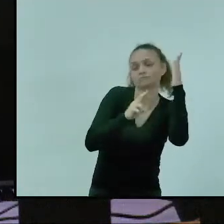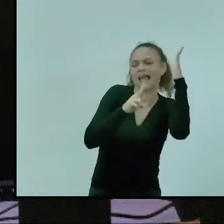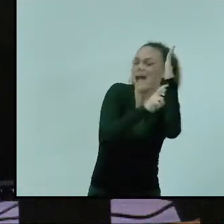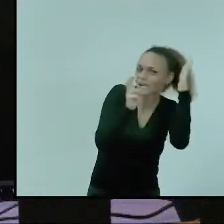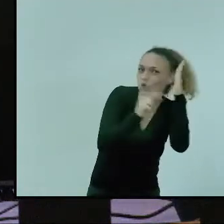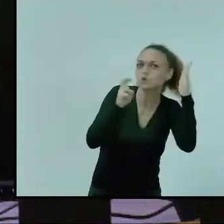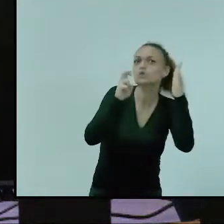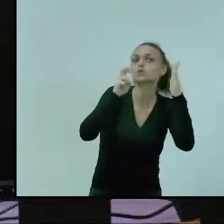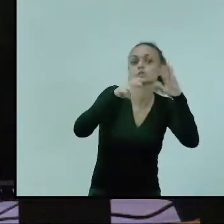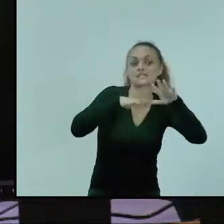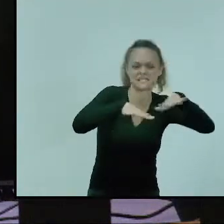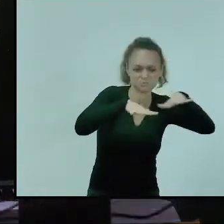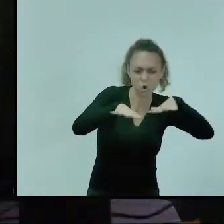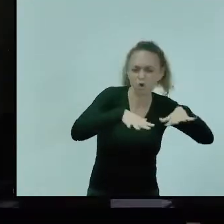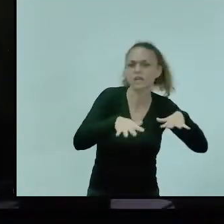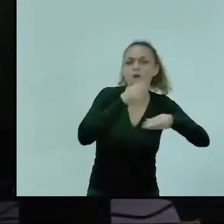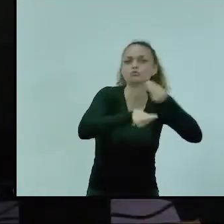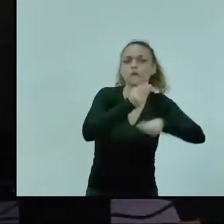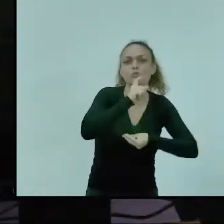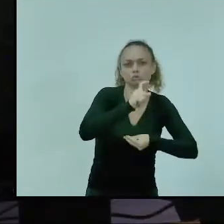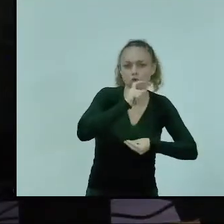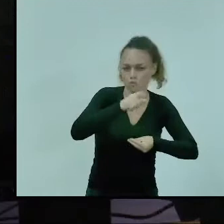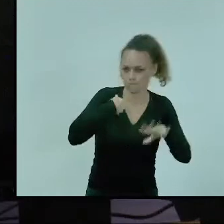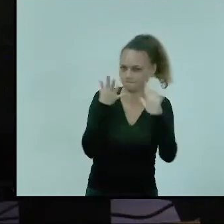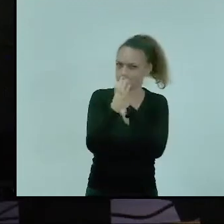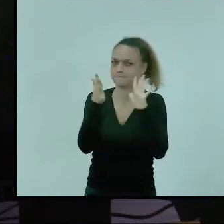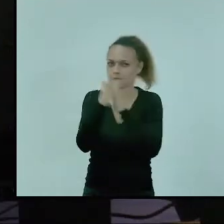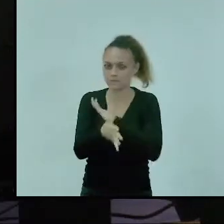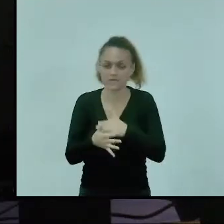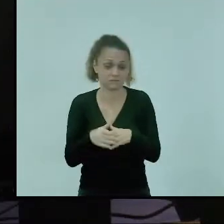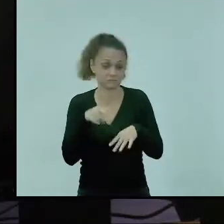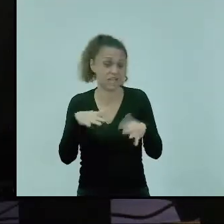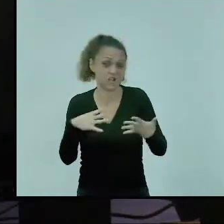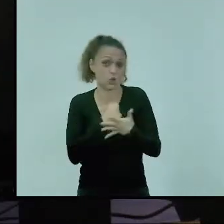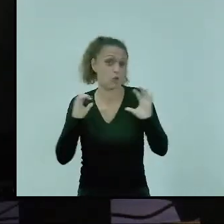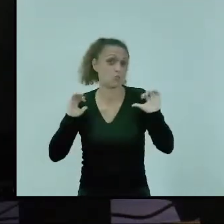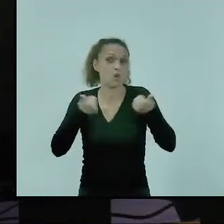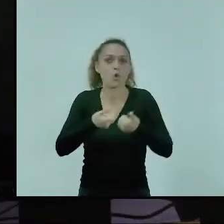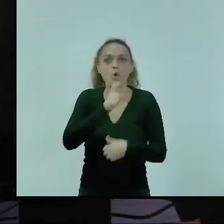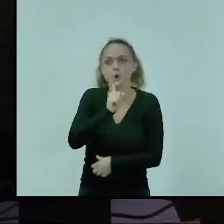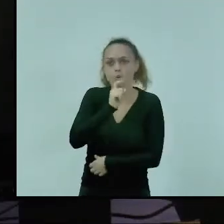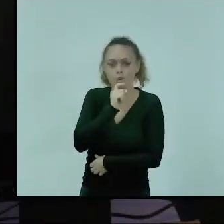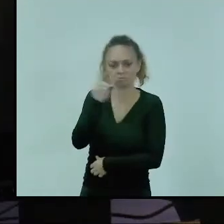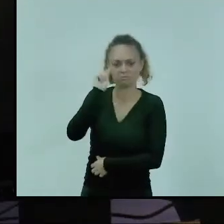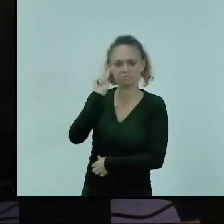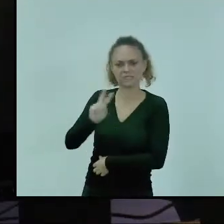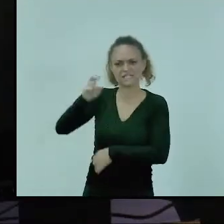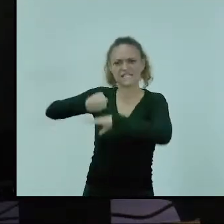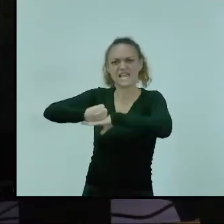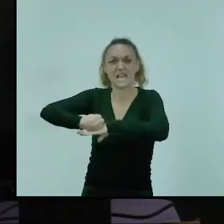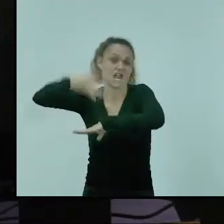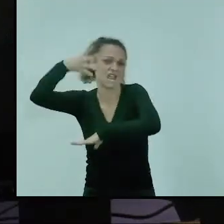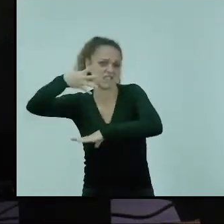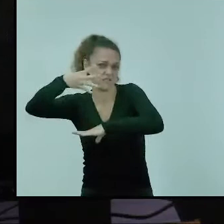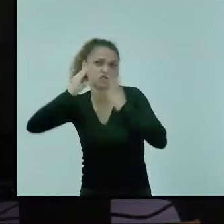quiero contar, en el que todo partió de la aplicación de los daños que se habían producido en edificios durante